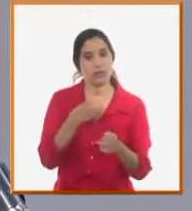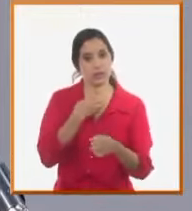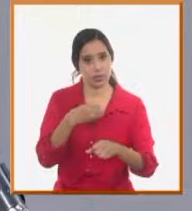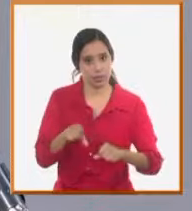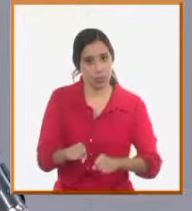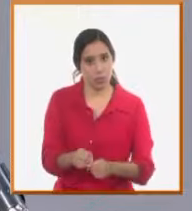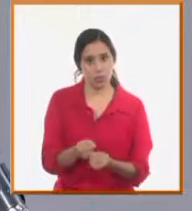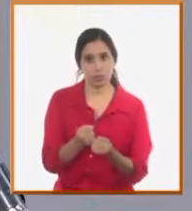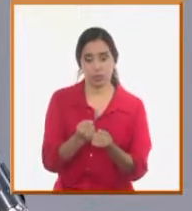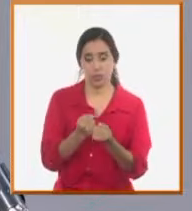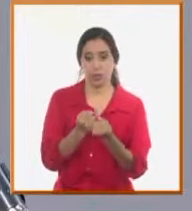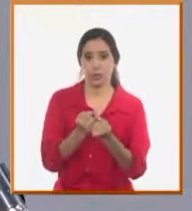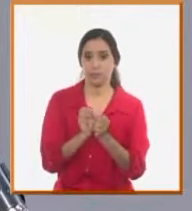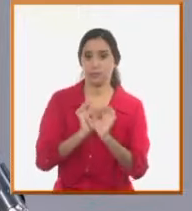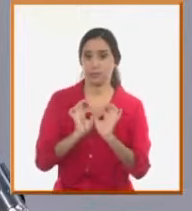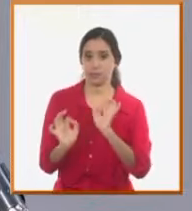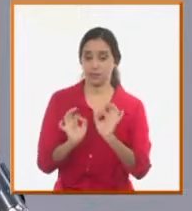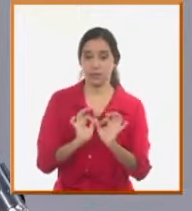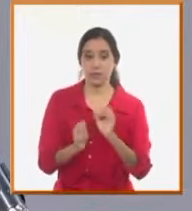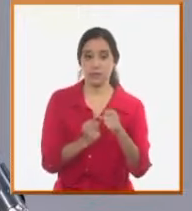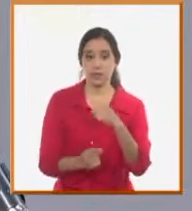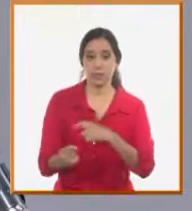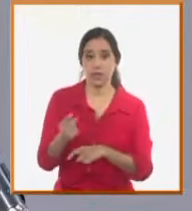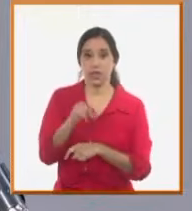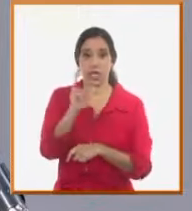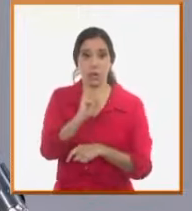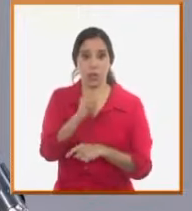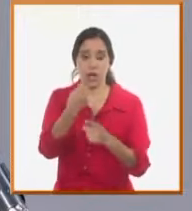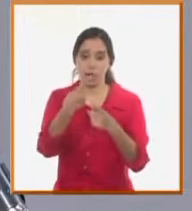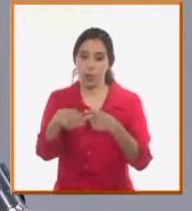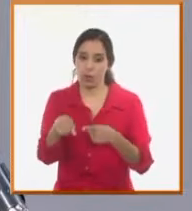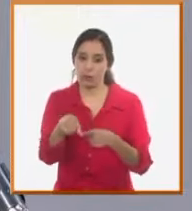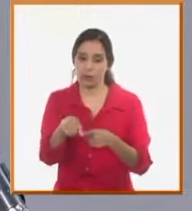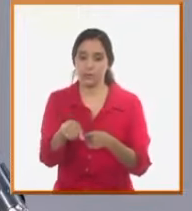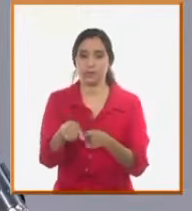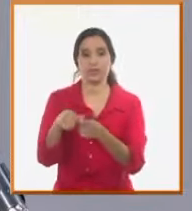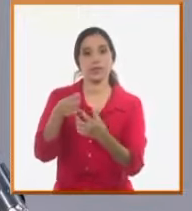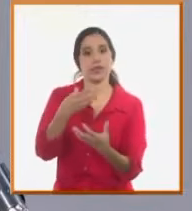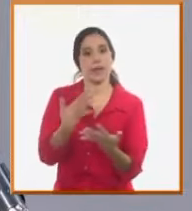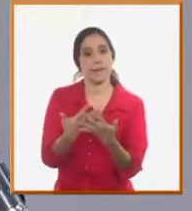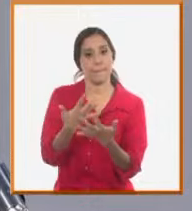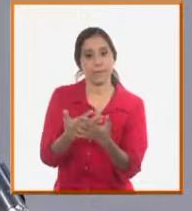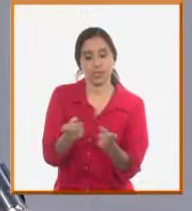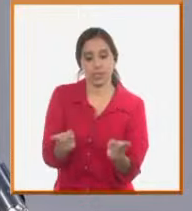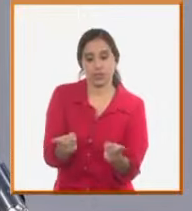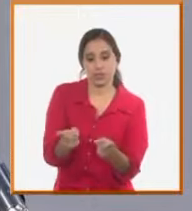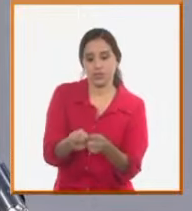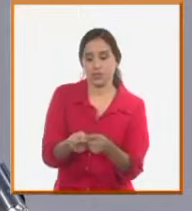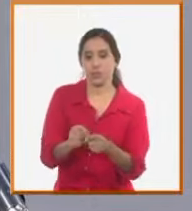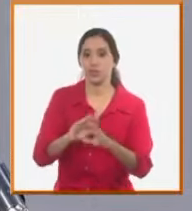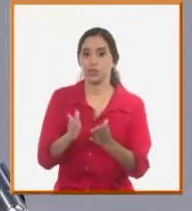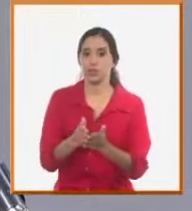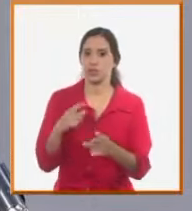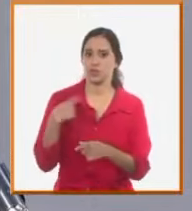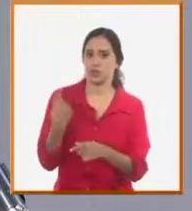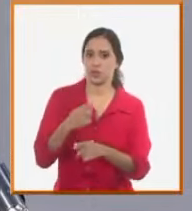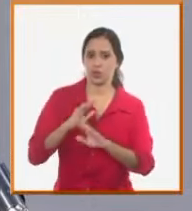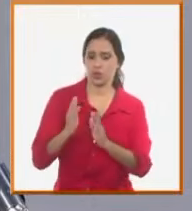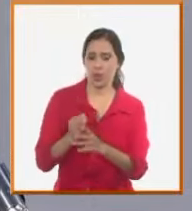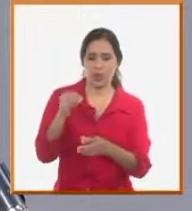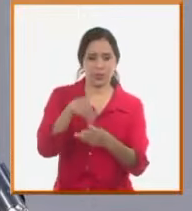Como también podemos llegar hasta los apiarios también, o sea que tenemos cubierto todo el sector